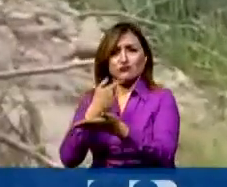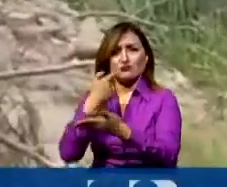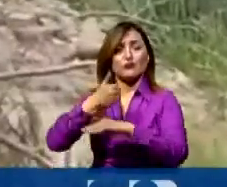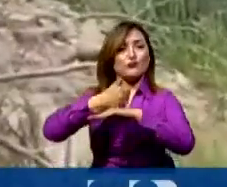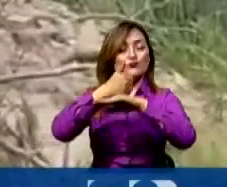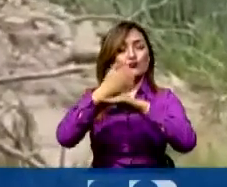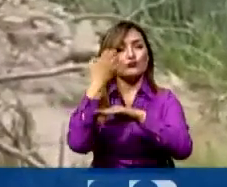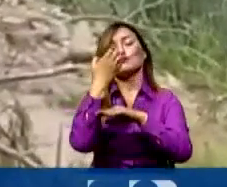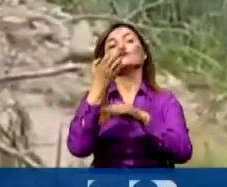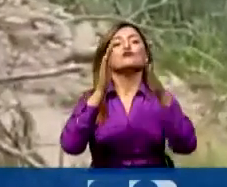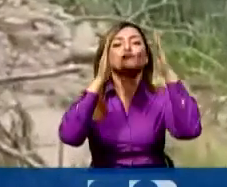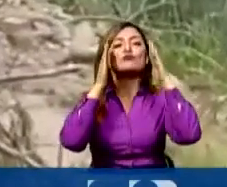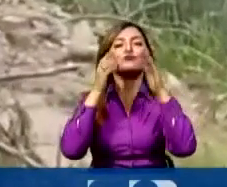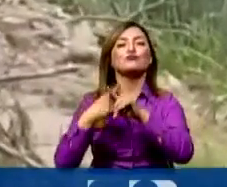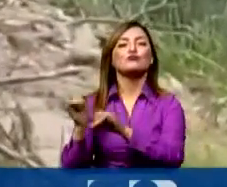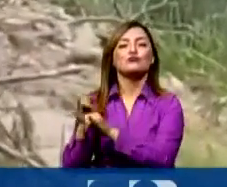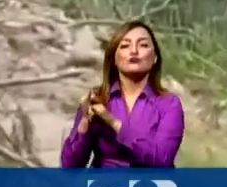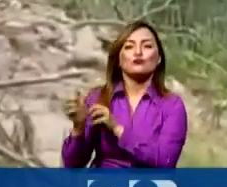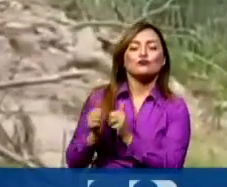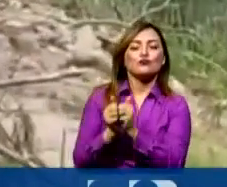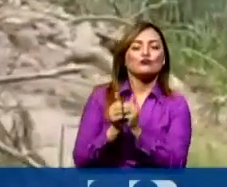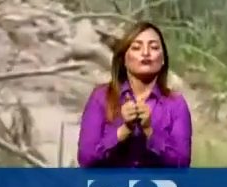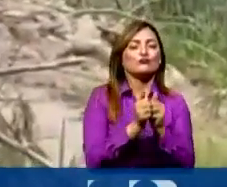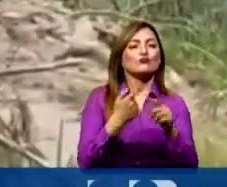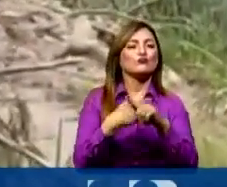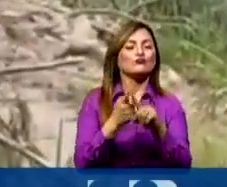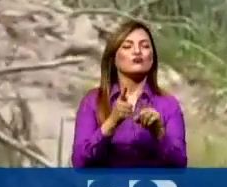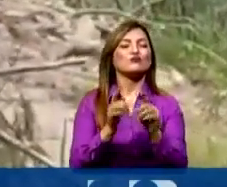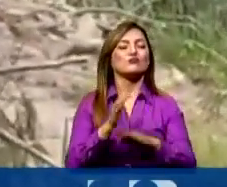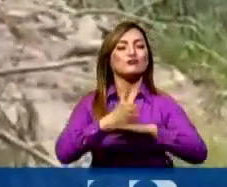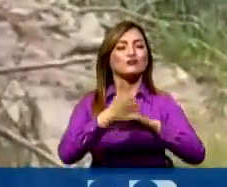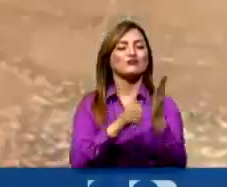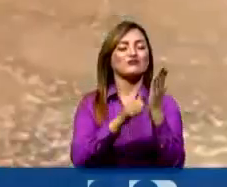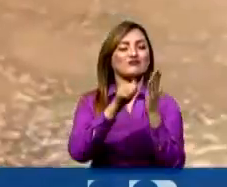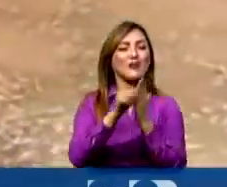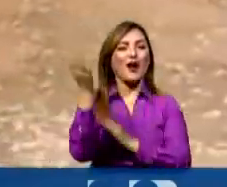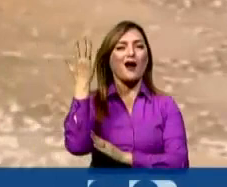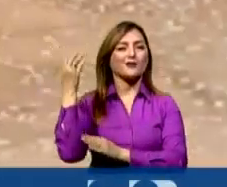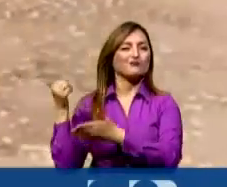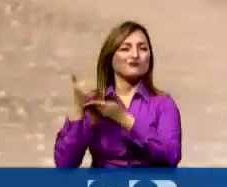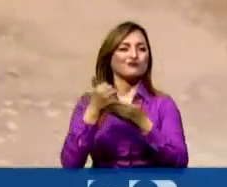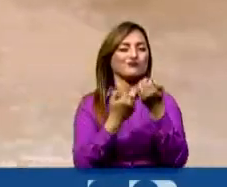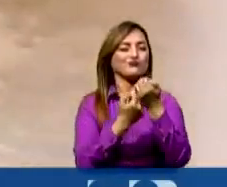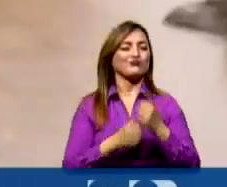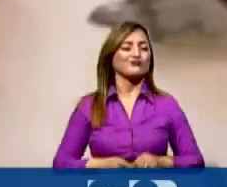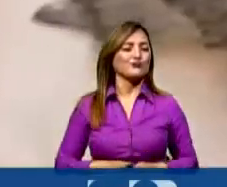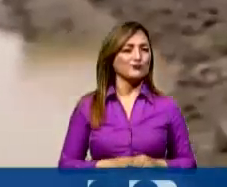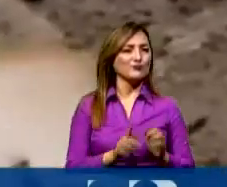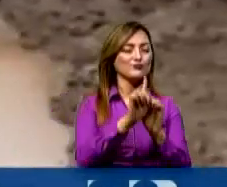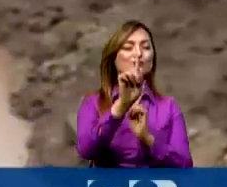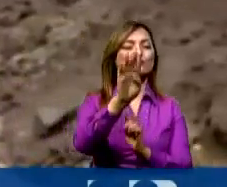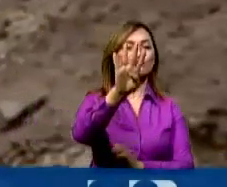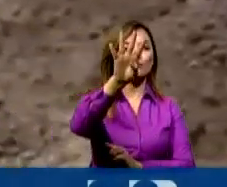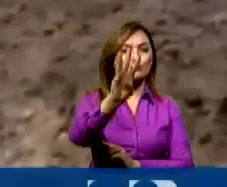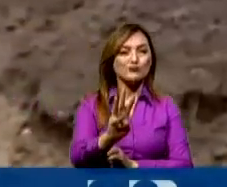las instituciones, con todas las carteras de Estado y los alcaldes de los cantones de la provincia. En el kilómetro 46, sector San